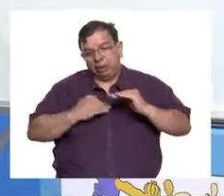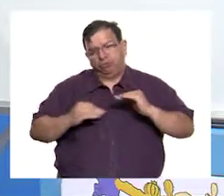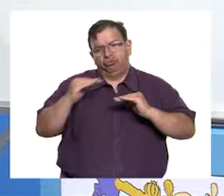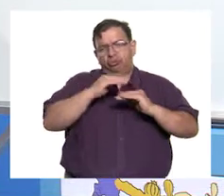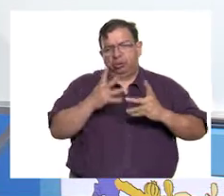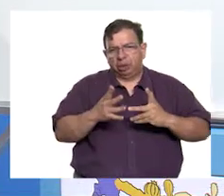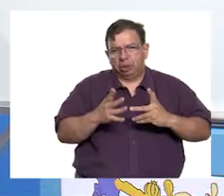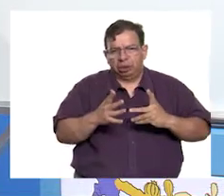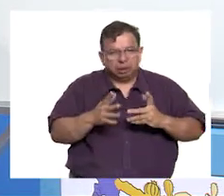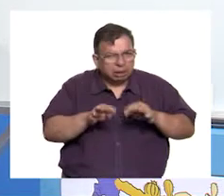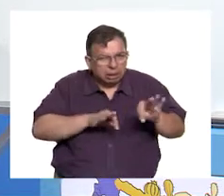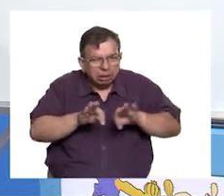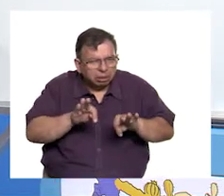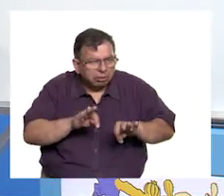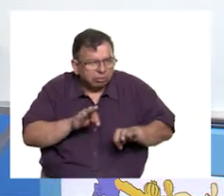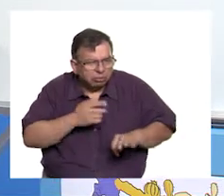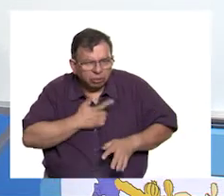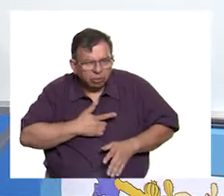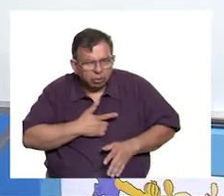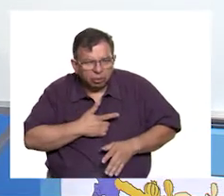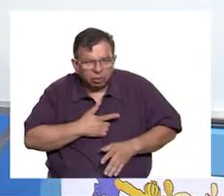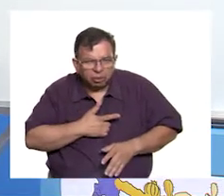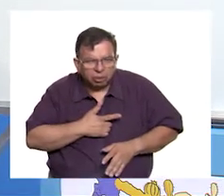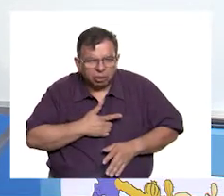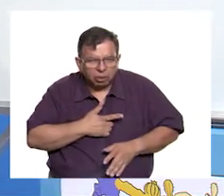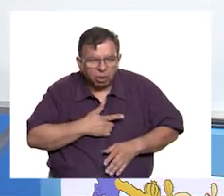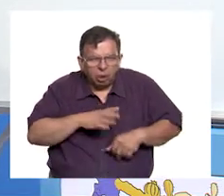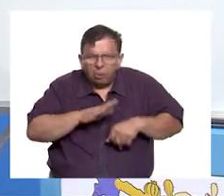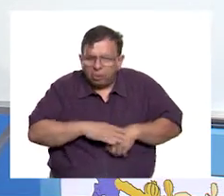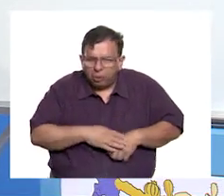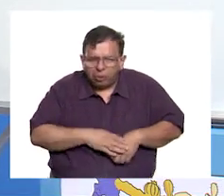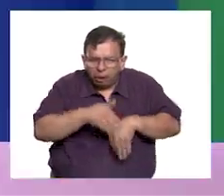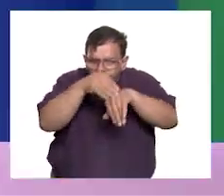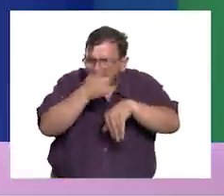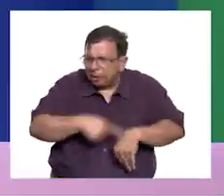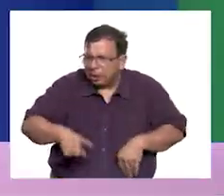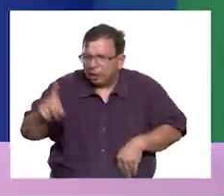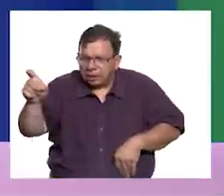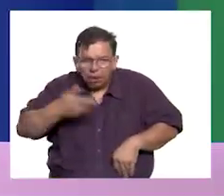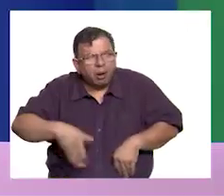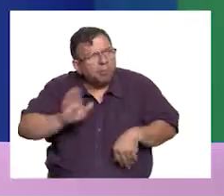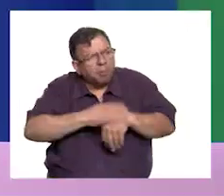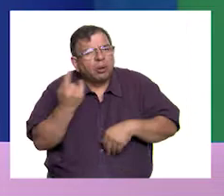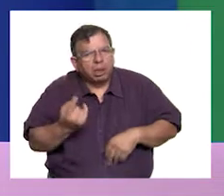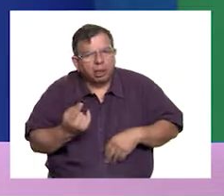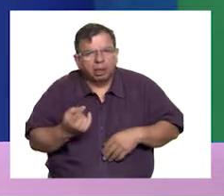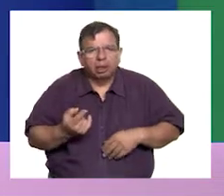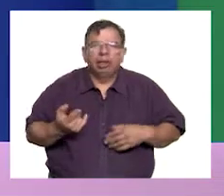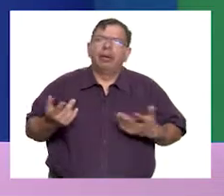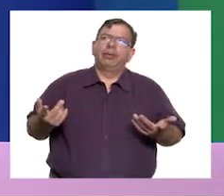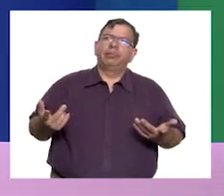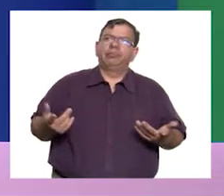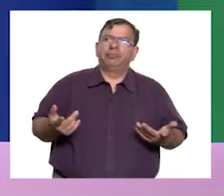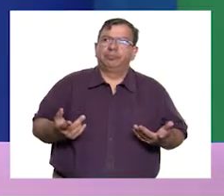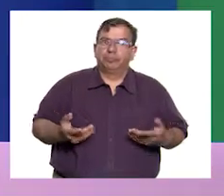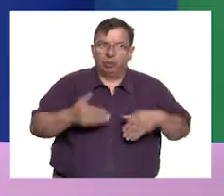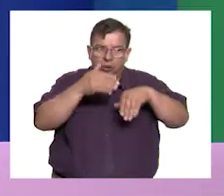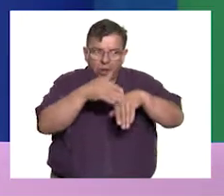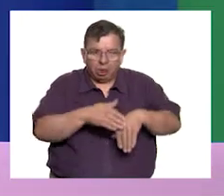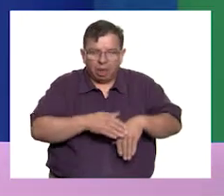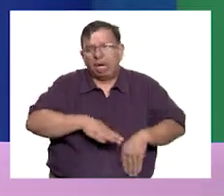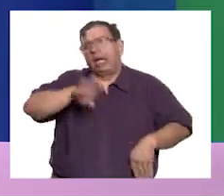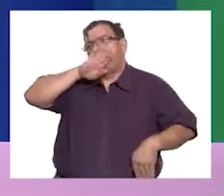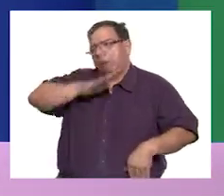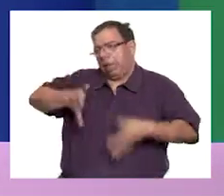si no le gusta trabajar, entonces, ¿por qué acepta ir a la fuente? Ya sé. Porque si no, la regaña